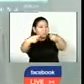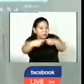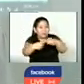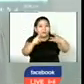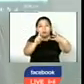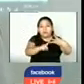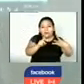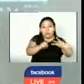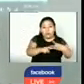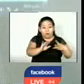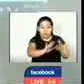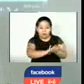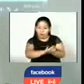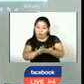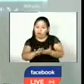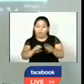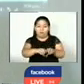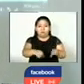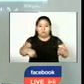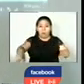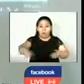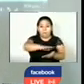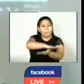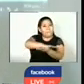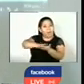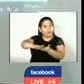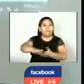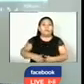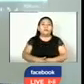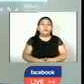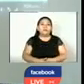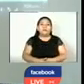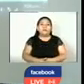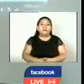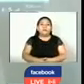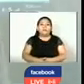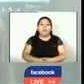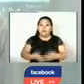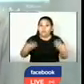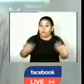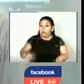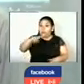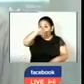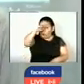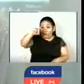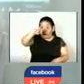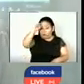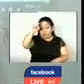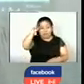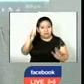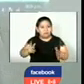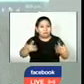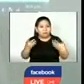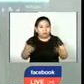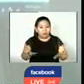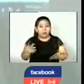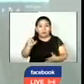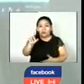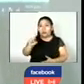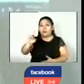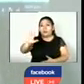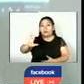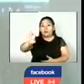trabajos de mantenimiento y limpieza estos trabajos son parte de ese 15